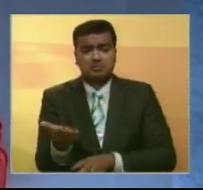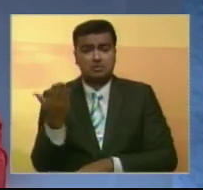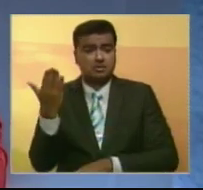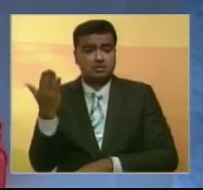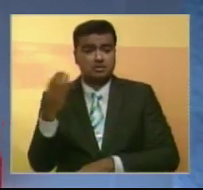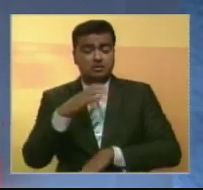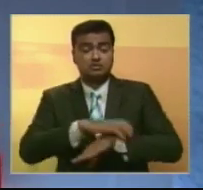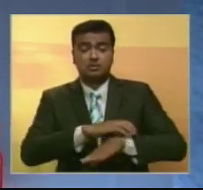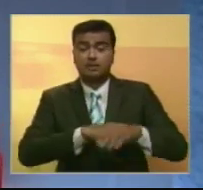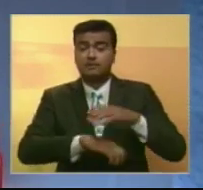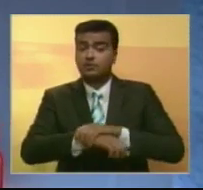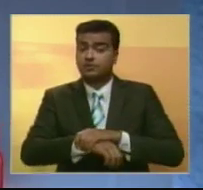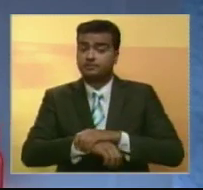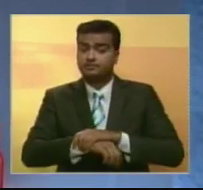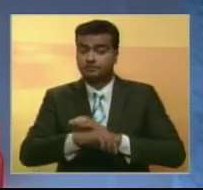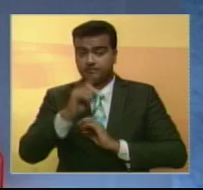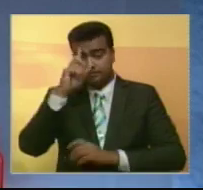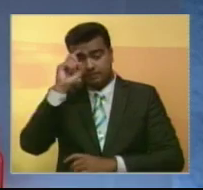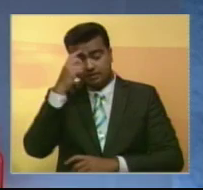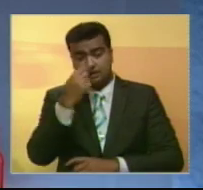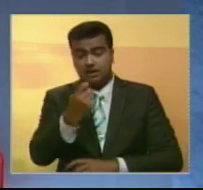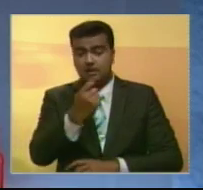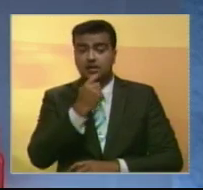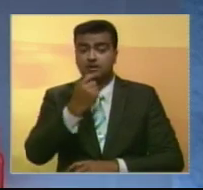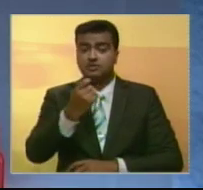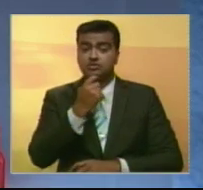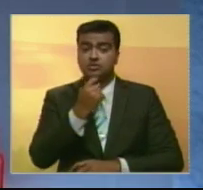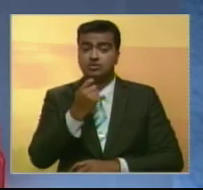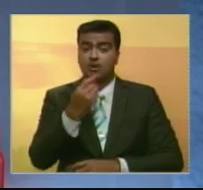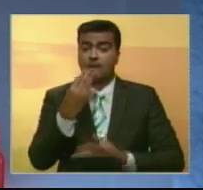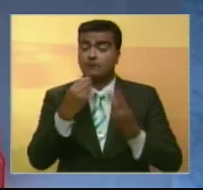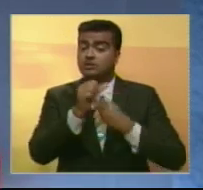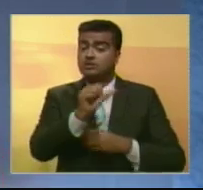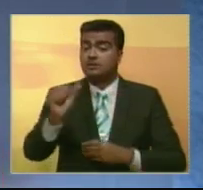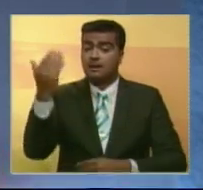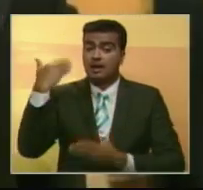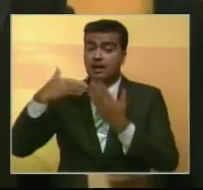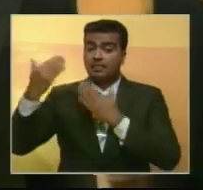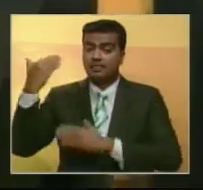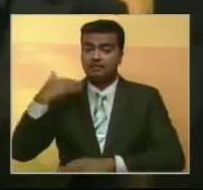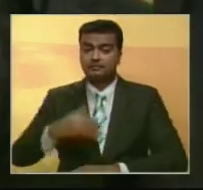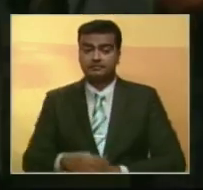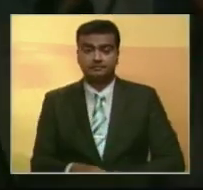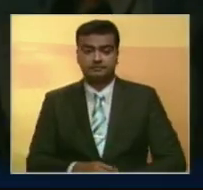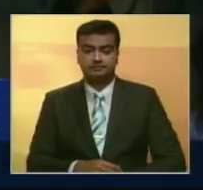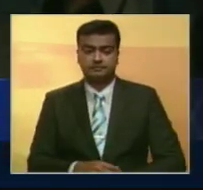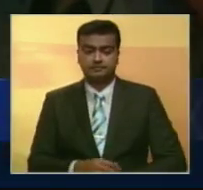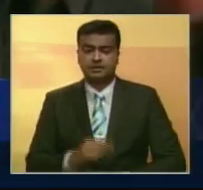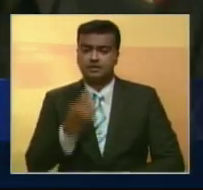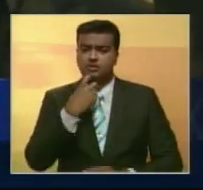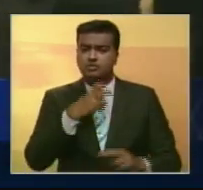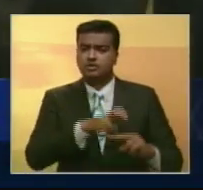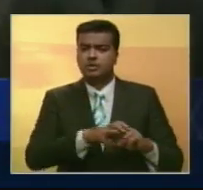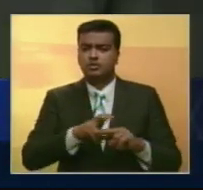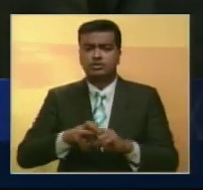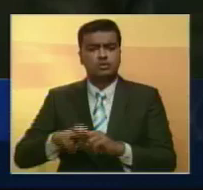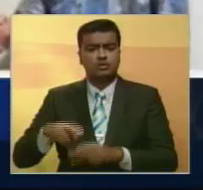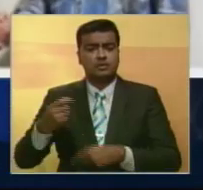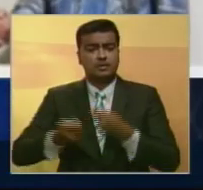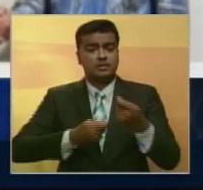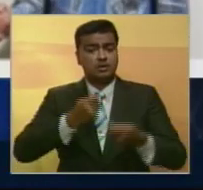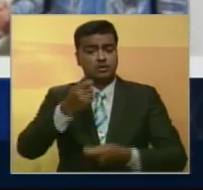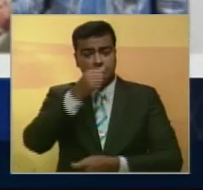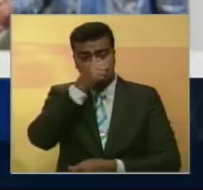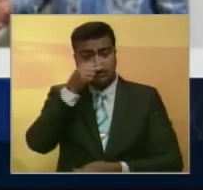en su recaptura, al considerar que la entrevista fue realizada muchas semanas antes. Penn resaltó que su reunión con el capo mexicano fue